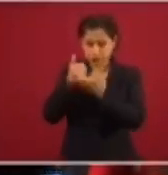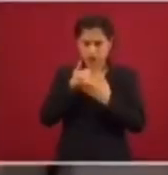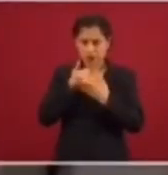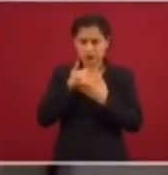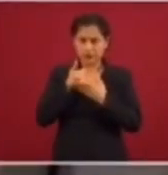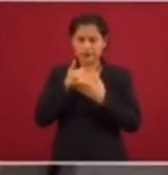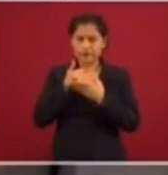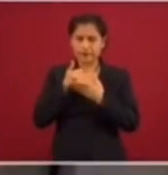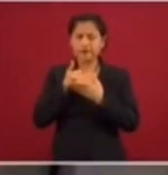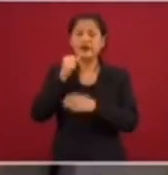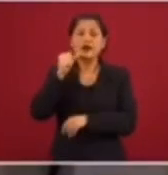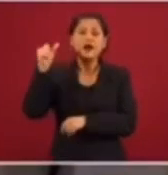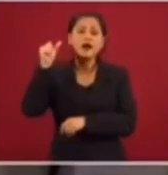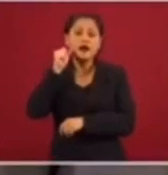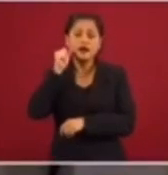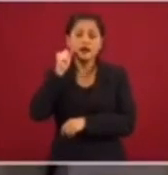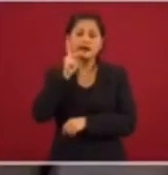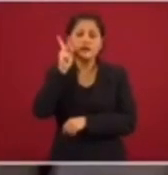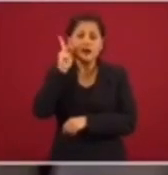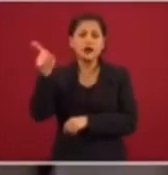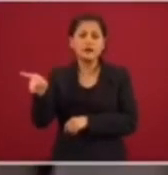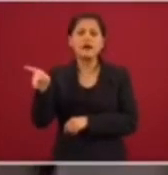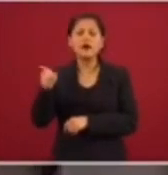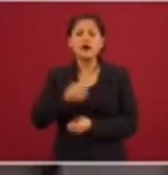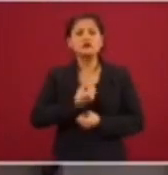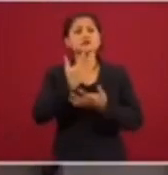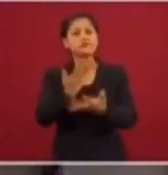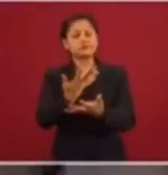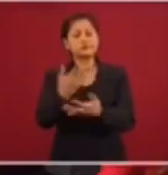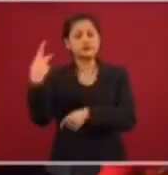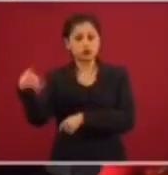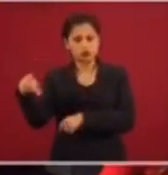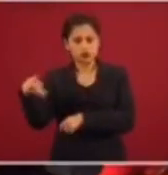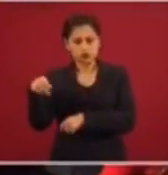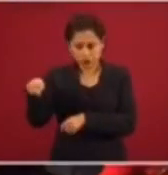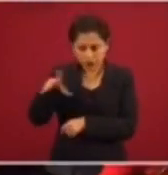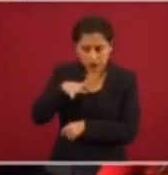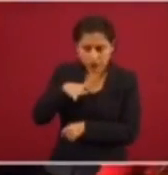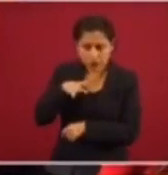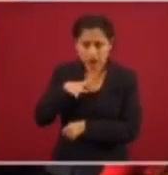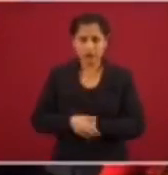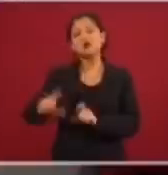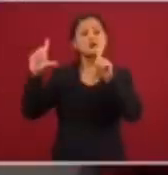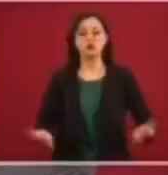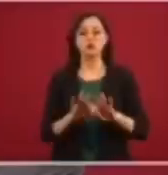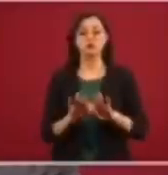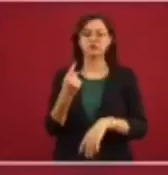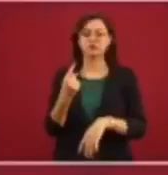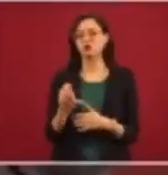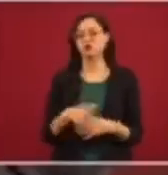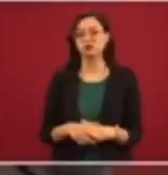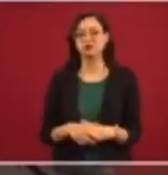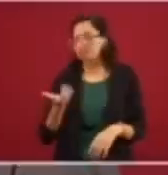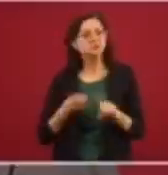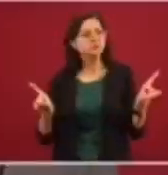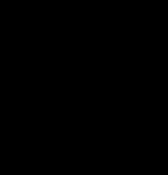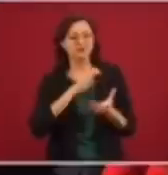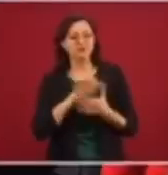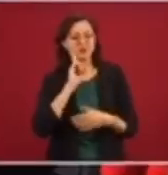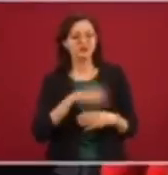Papa Francisco de ayer. Lo que puso, sí, ¿lo tienen? Una eternidad más